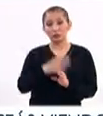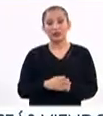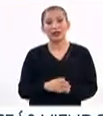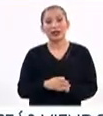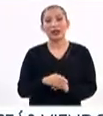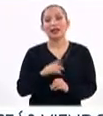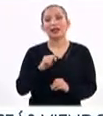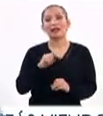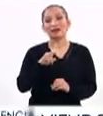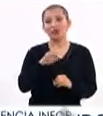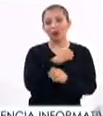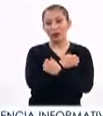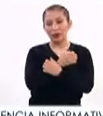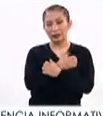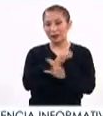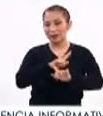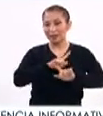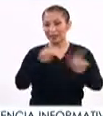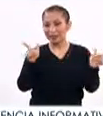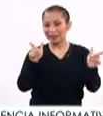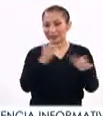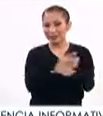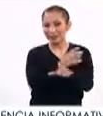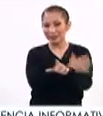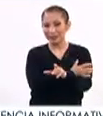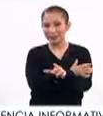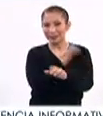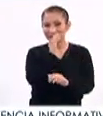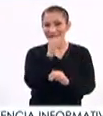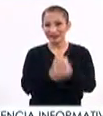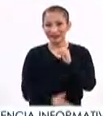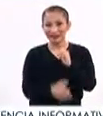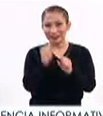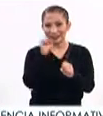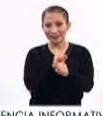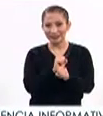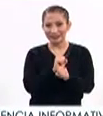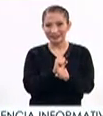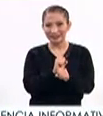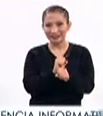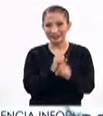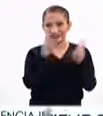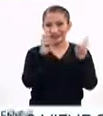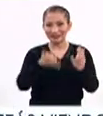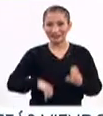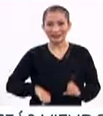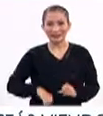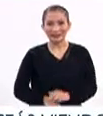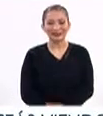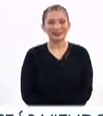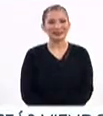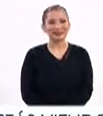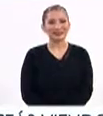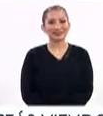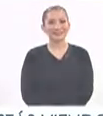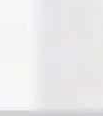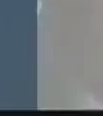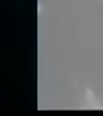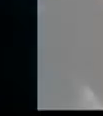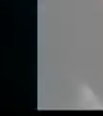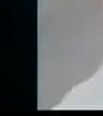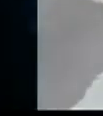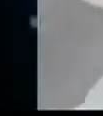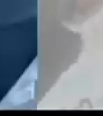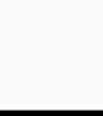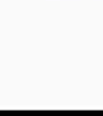de Televisión Educativa. Así que estamos listos, acompáñenos, cerramos semana con temas muy interesantes.